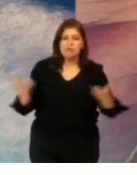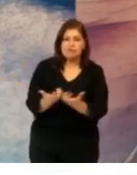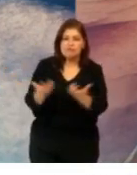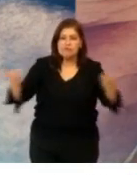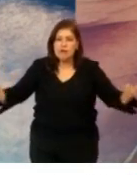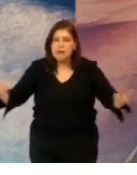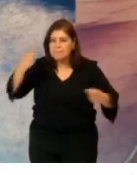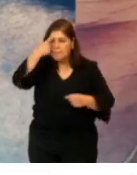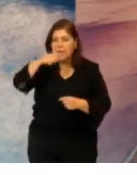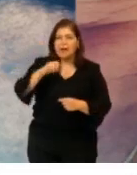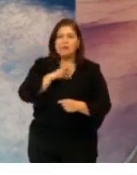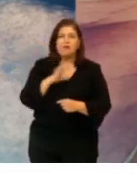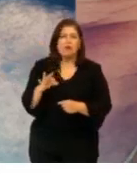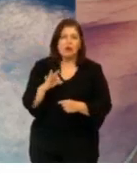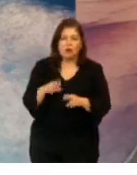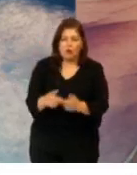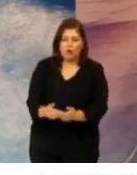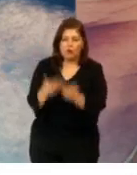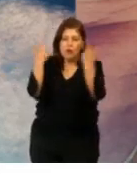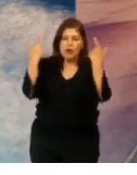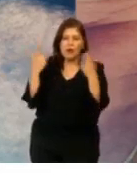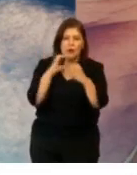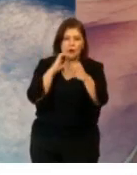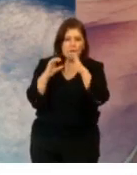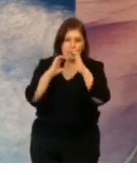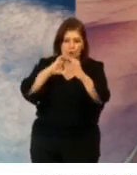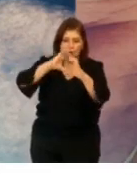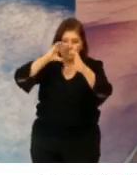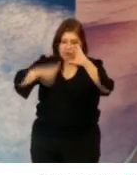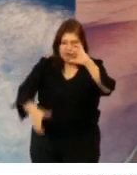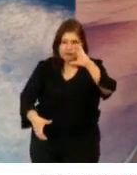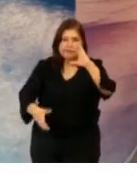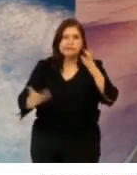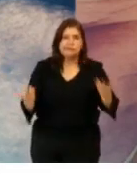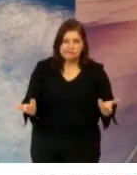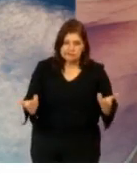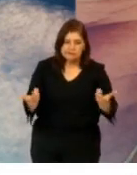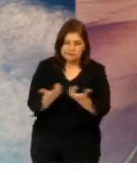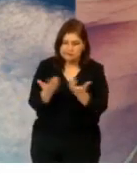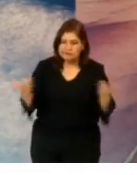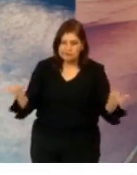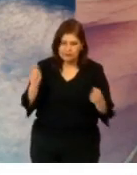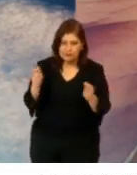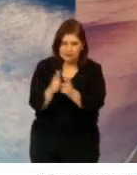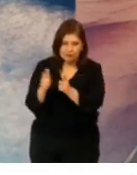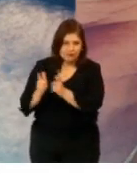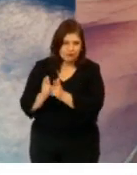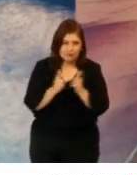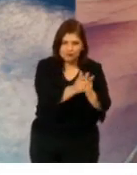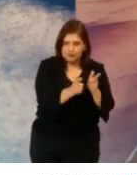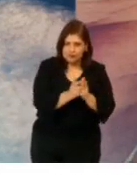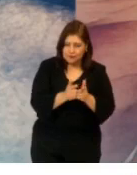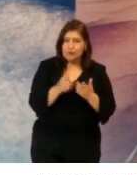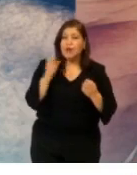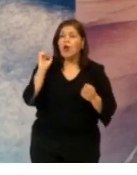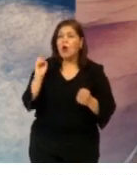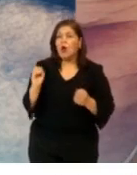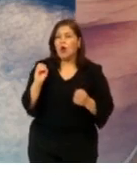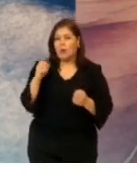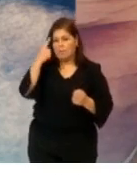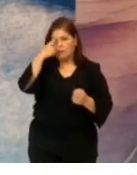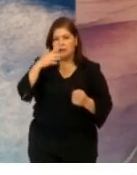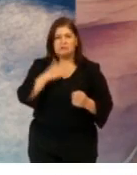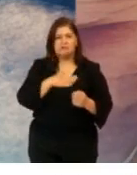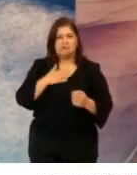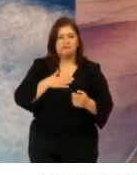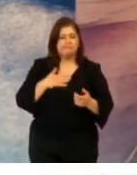para romper la comunicación entre los grupos o para apertrecharse